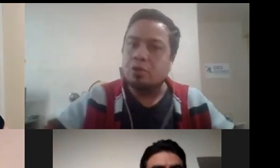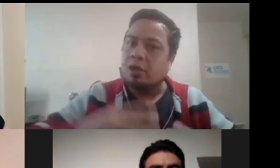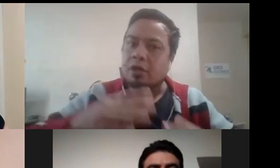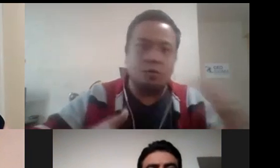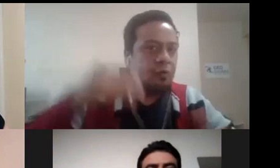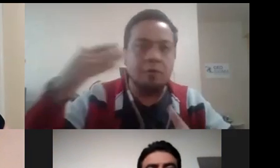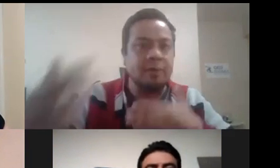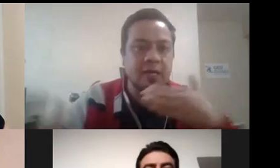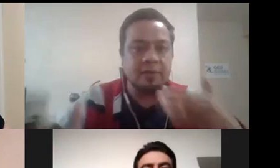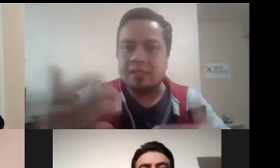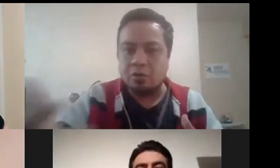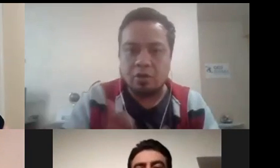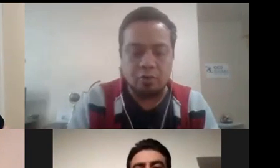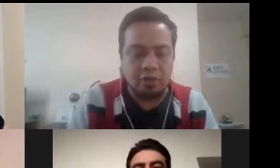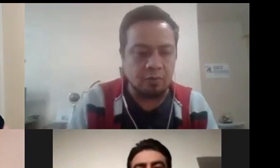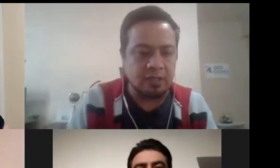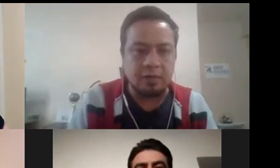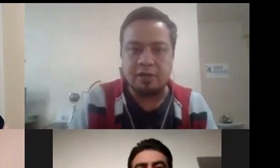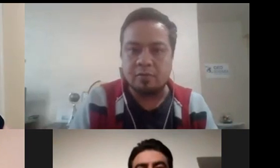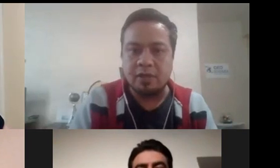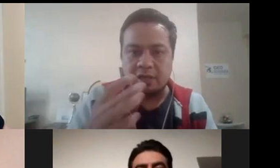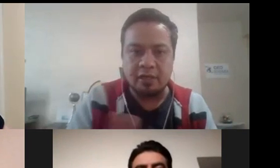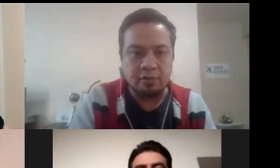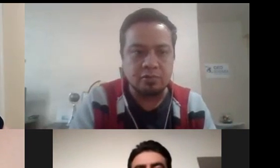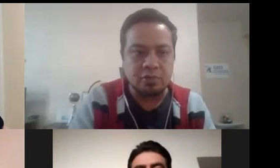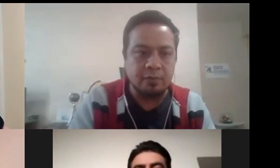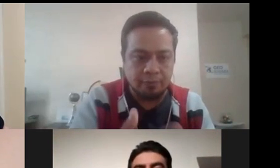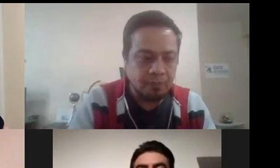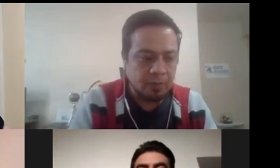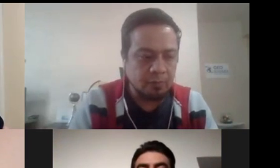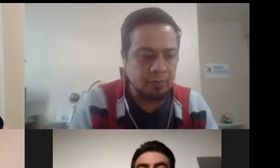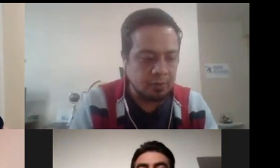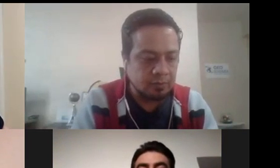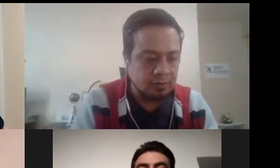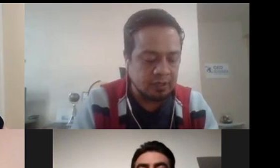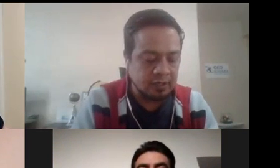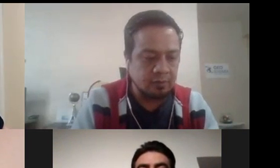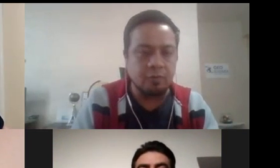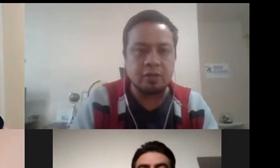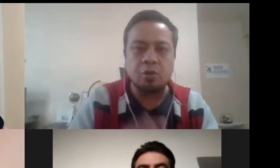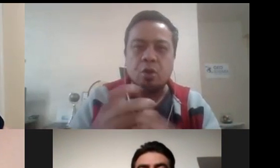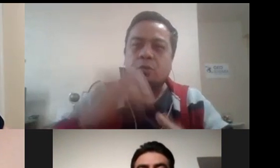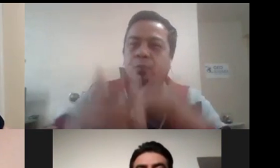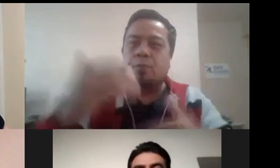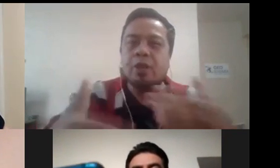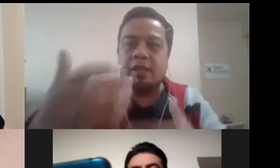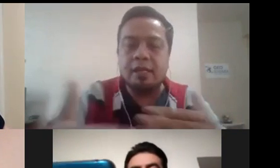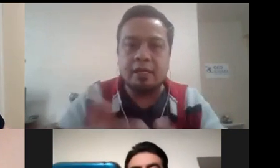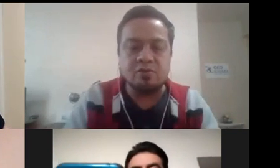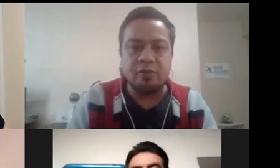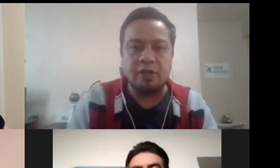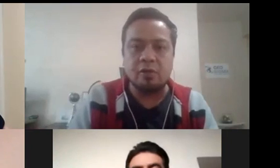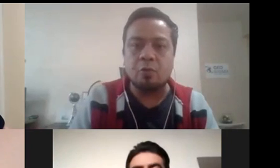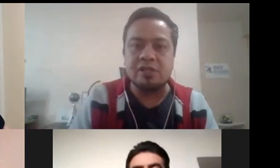municipio. Conforme vaya avanzando, y como ya comentaron anteriormente el regidor Gustavo, el propio regidor Rigoberto, pueden